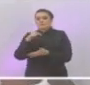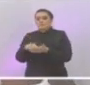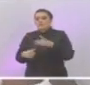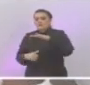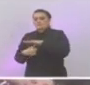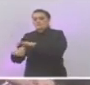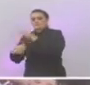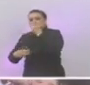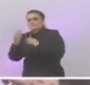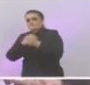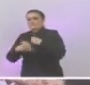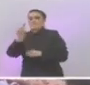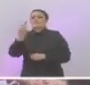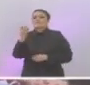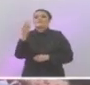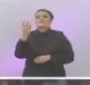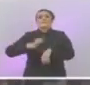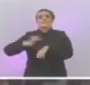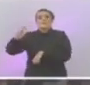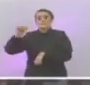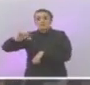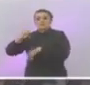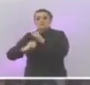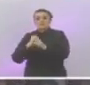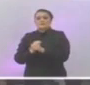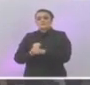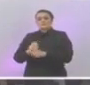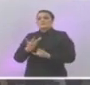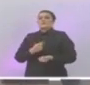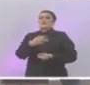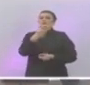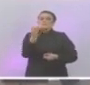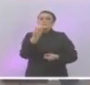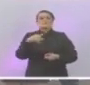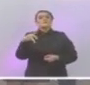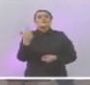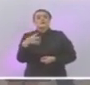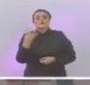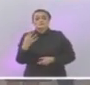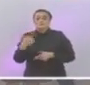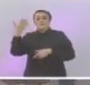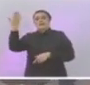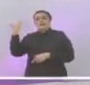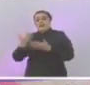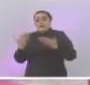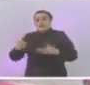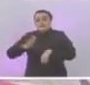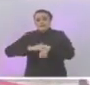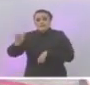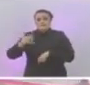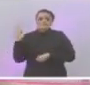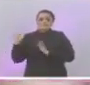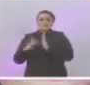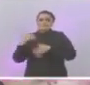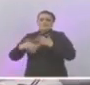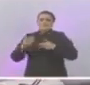alimentarios, 33 más que el año pasado y 314 más que en 2015, cuando se inició este